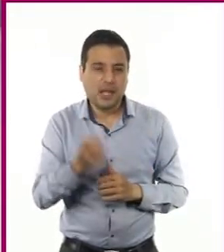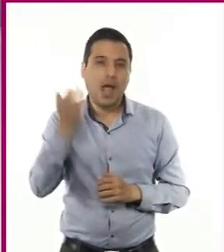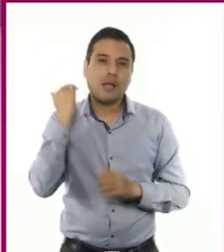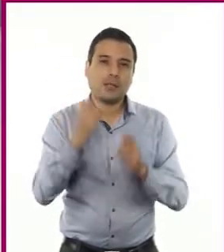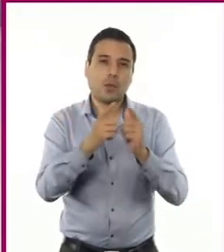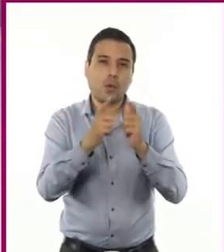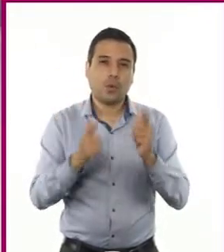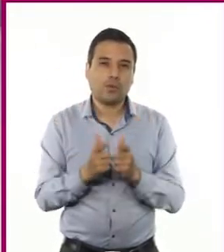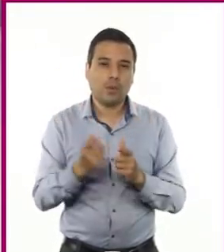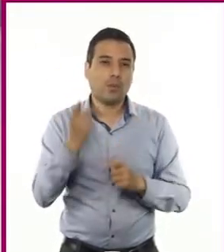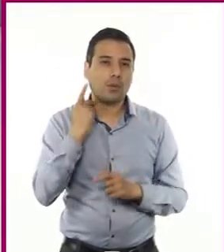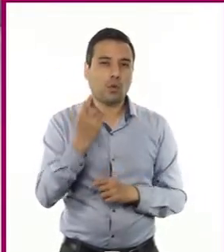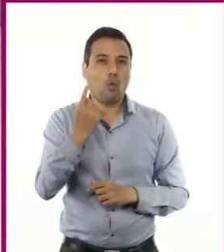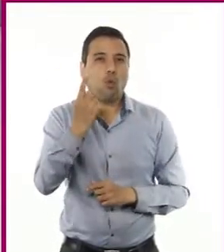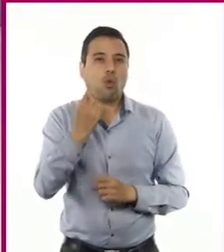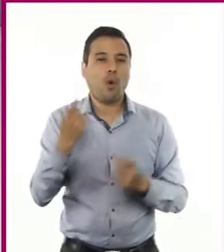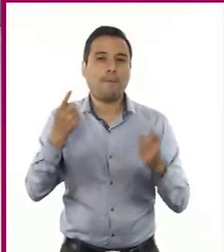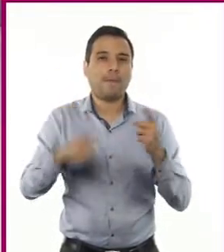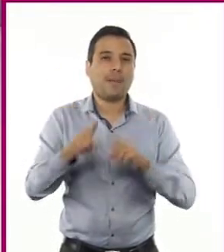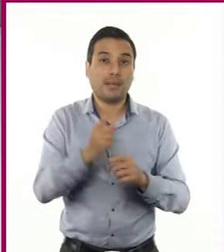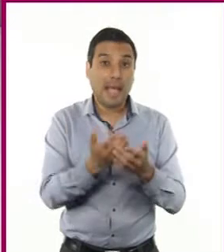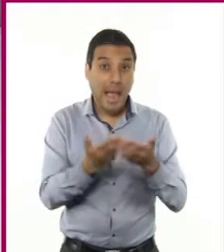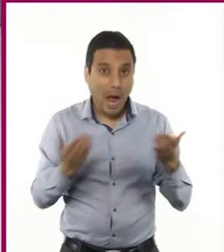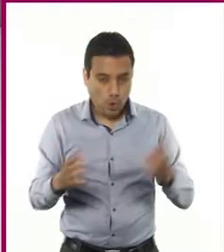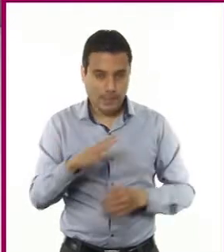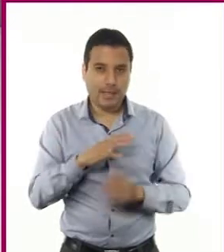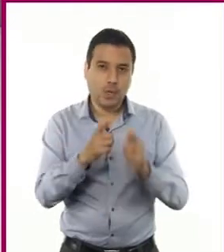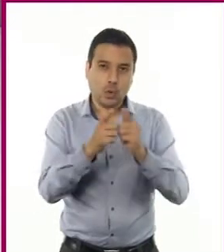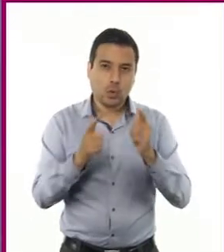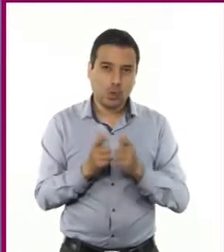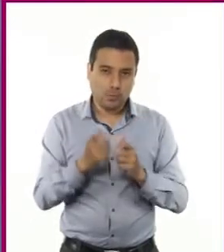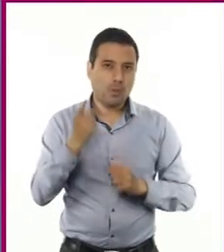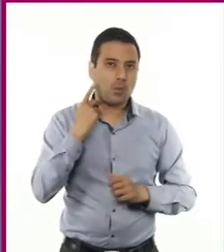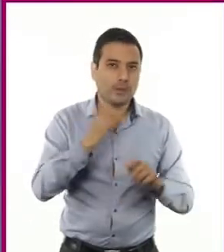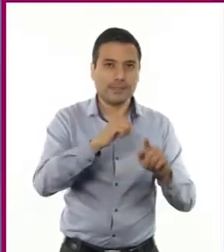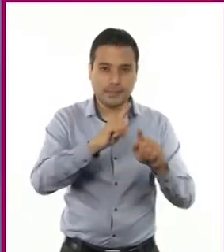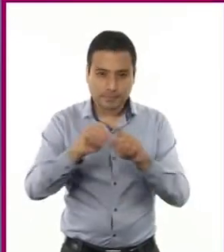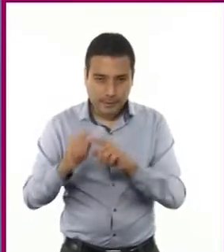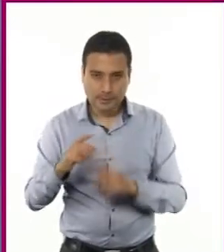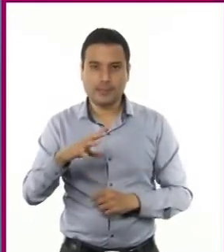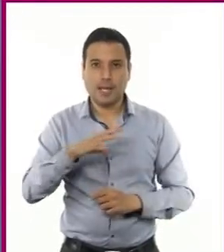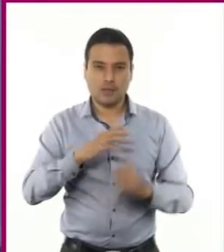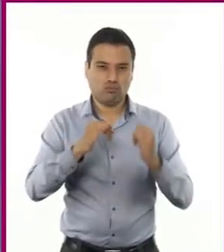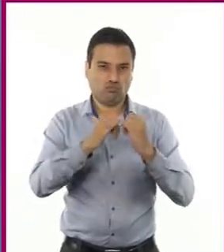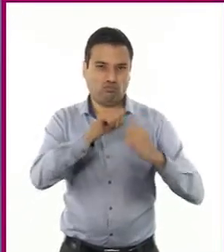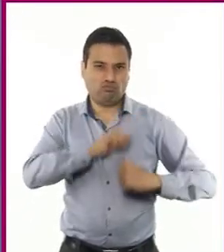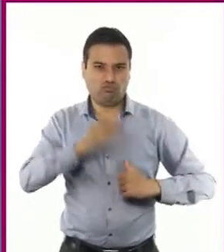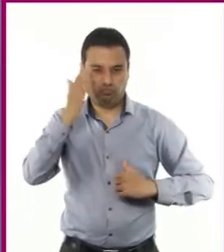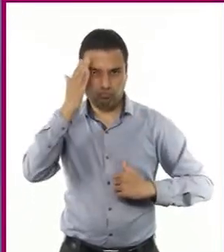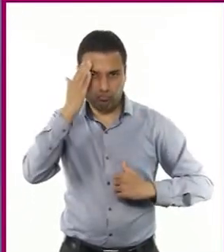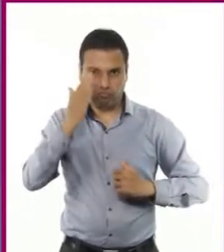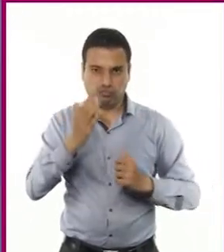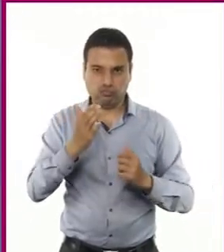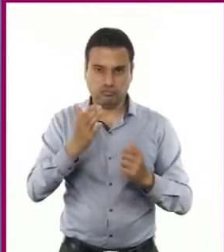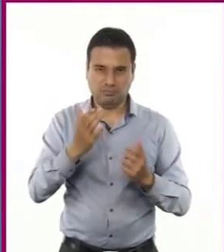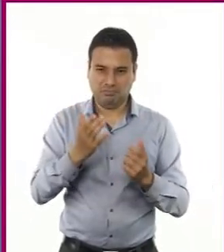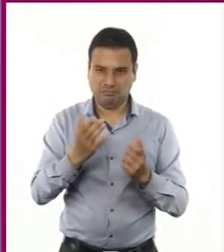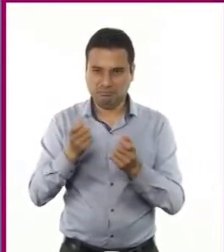autoritario a uno pluripartidista, competitivo e institucional. Se considera la reforma electoral